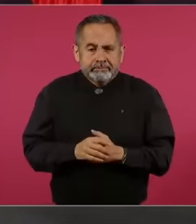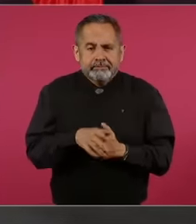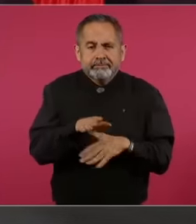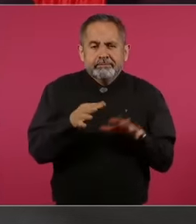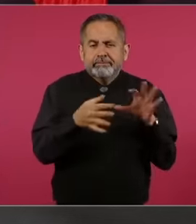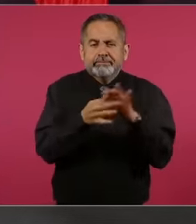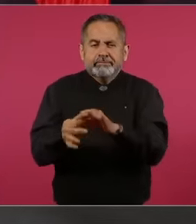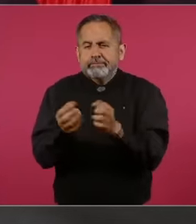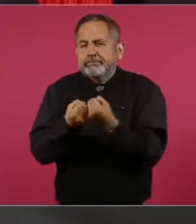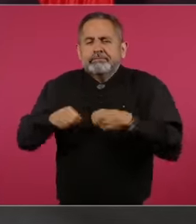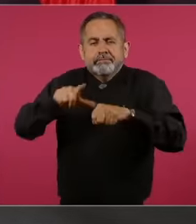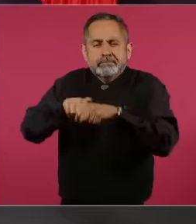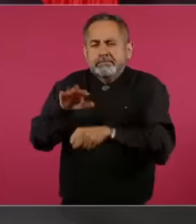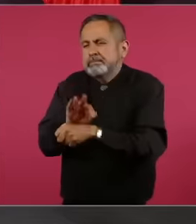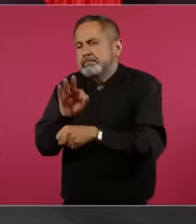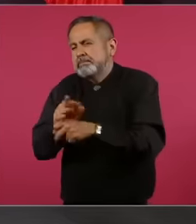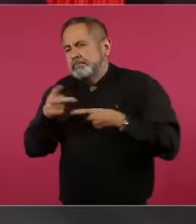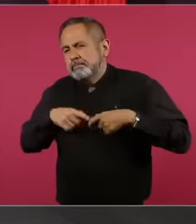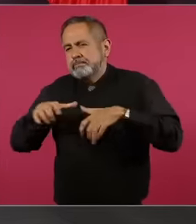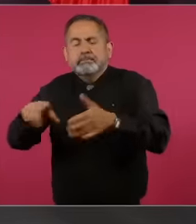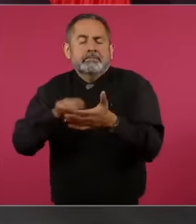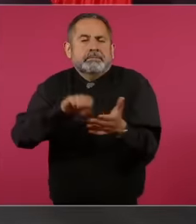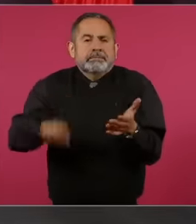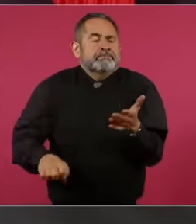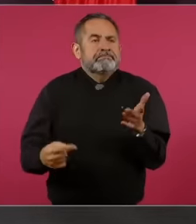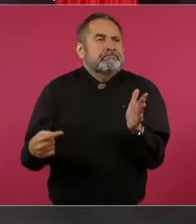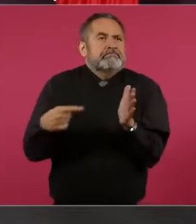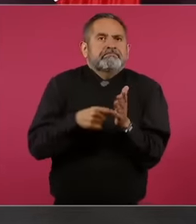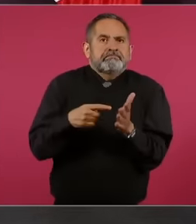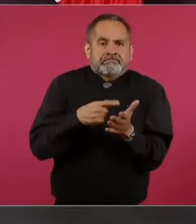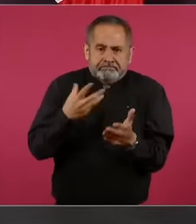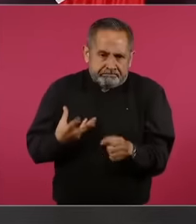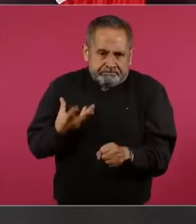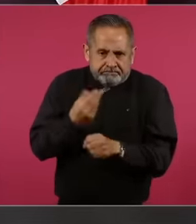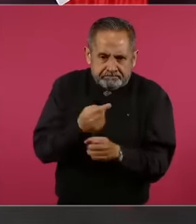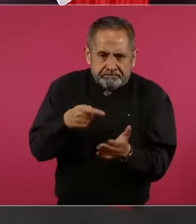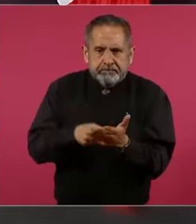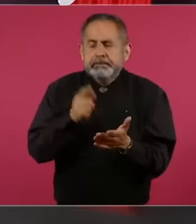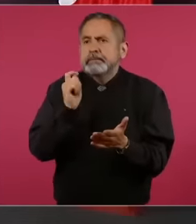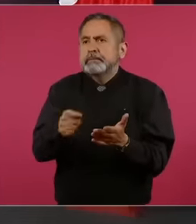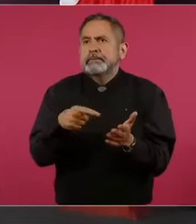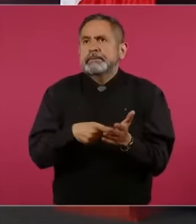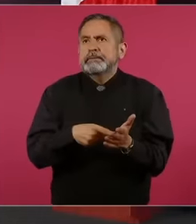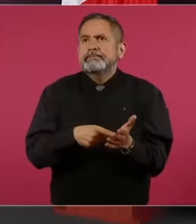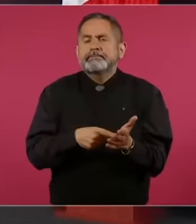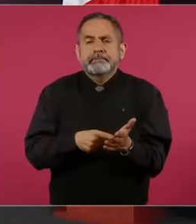vinculadas a lo social. Por ejemplo, ya